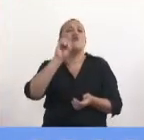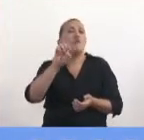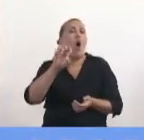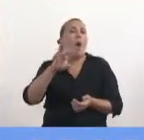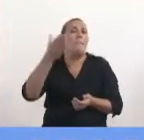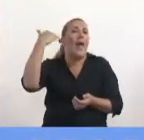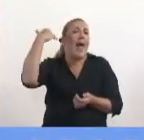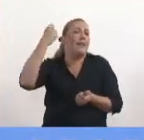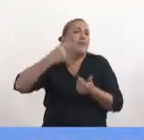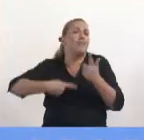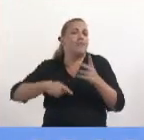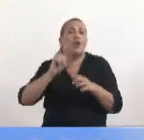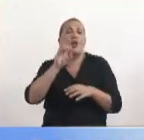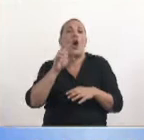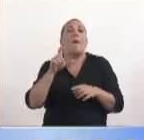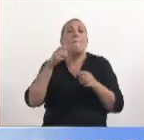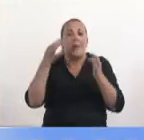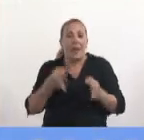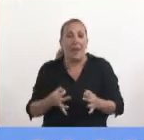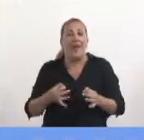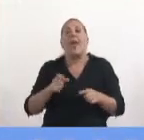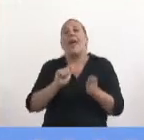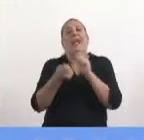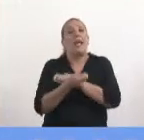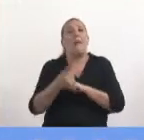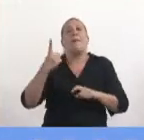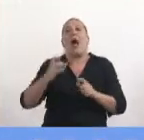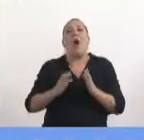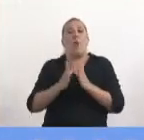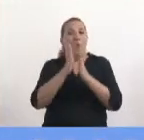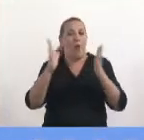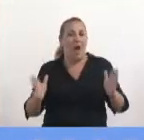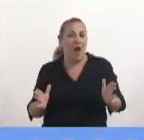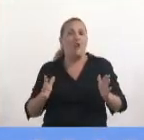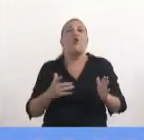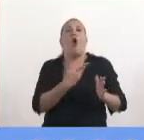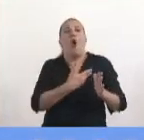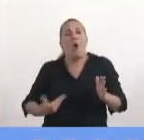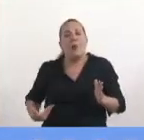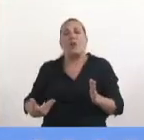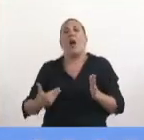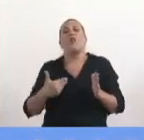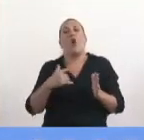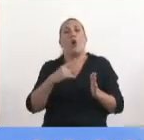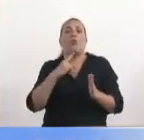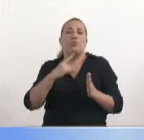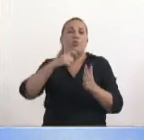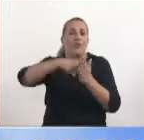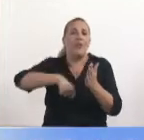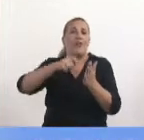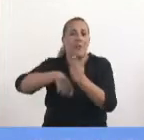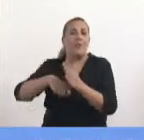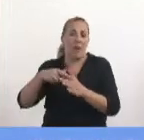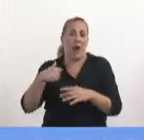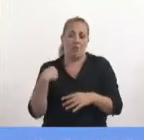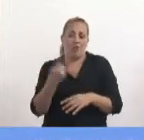tocaba asignar, y que eran anuales, que se iban firmando cada gobernador. Acá en el recinto hay varios que nos